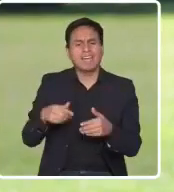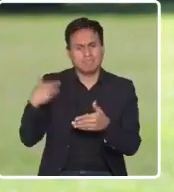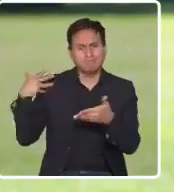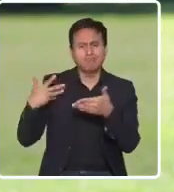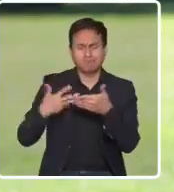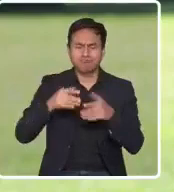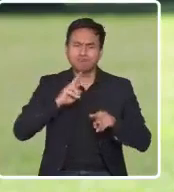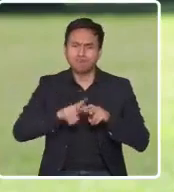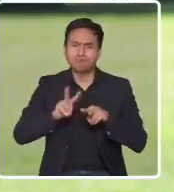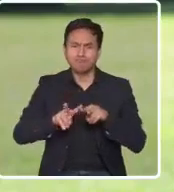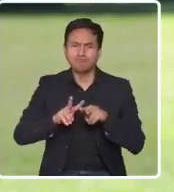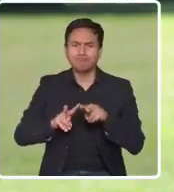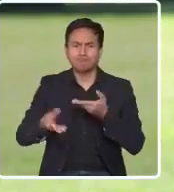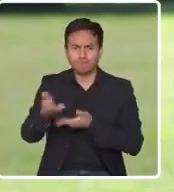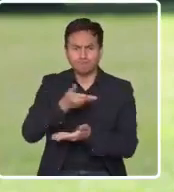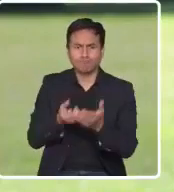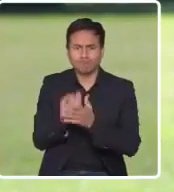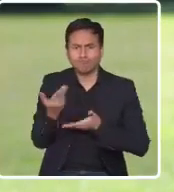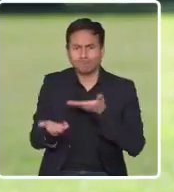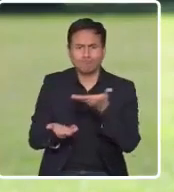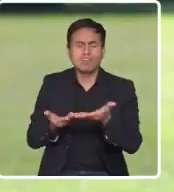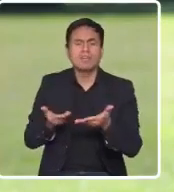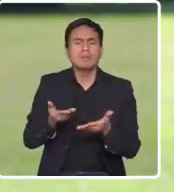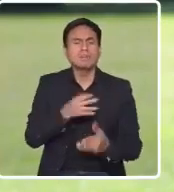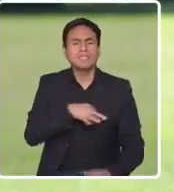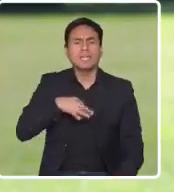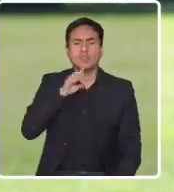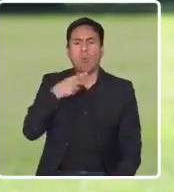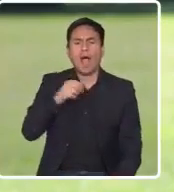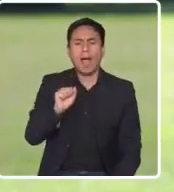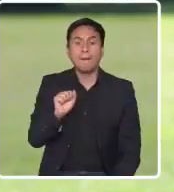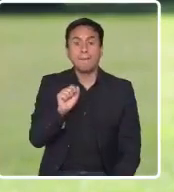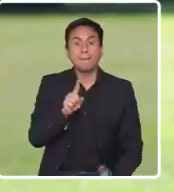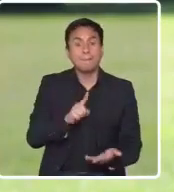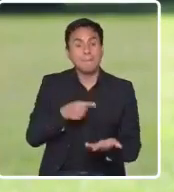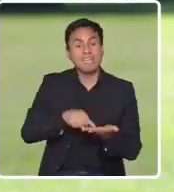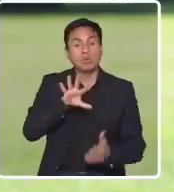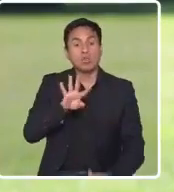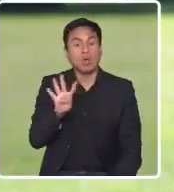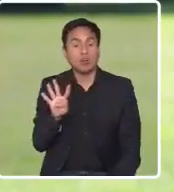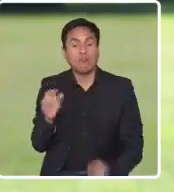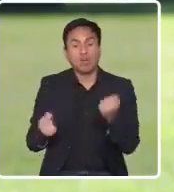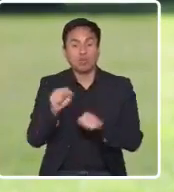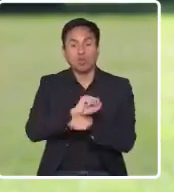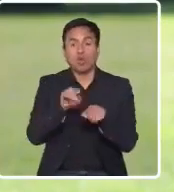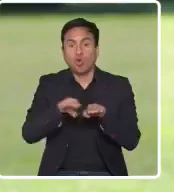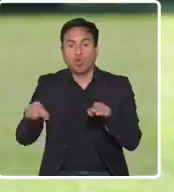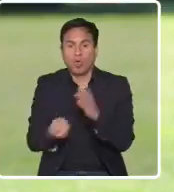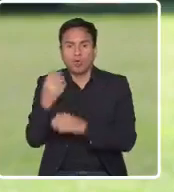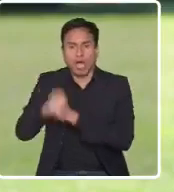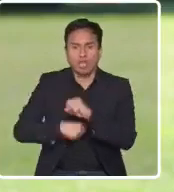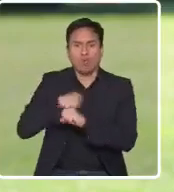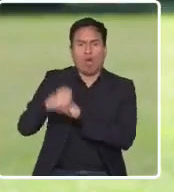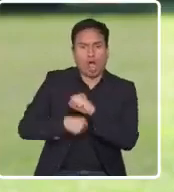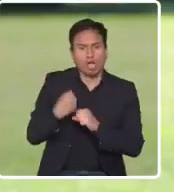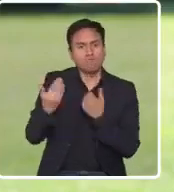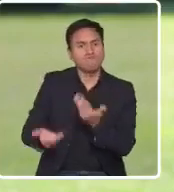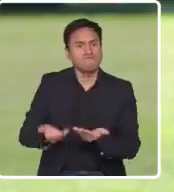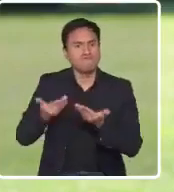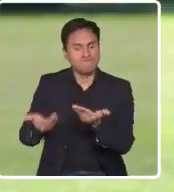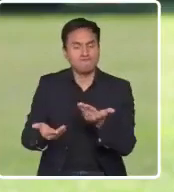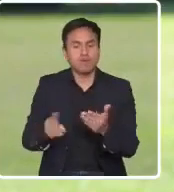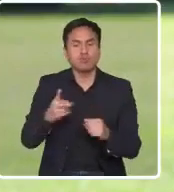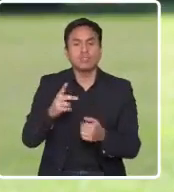estado haciendo durante toda nuestra gestión, lo decía la ministra Toá, 1.054 vehículos nuevos todos los años. Lo conversábamos